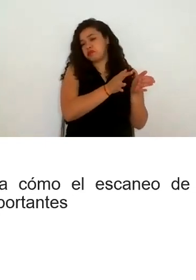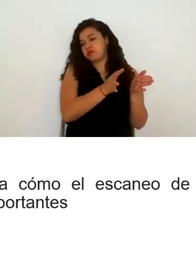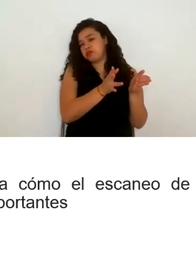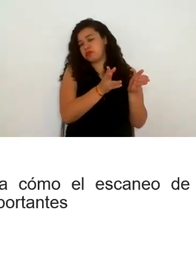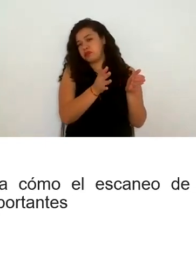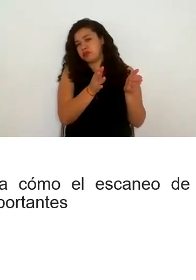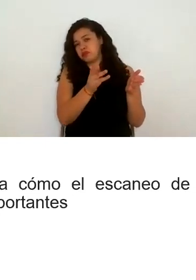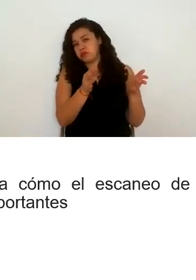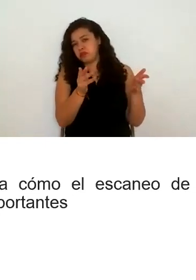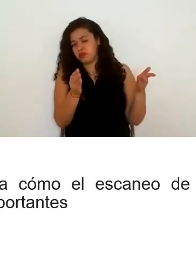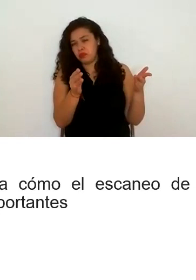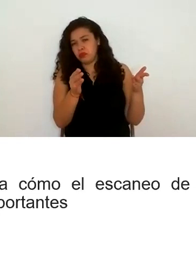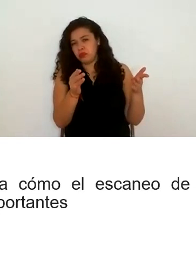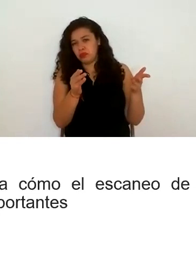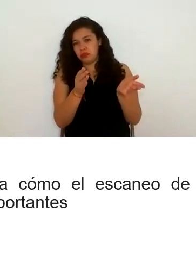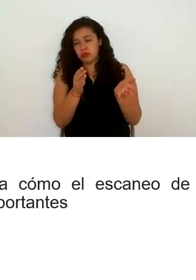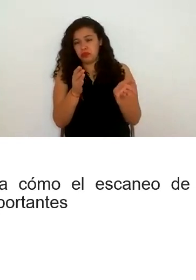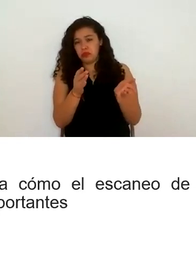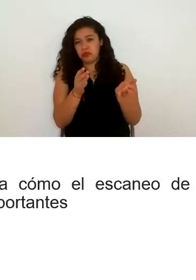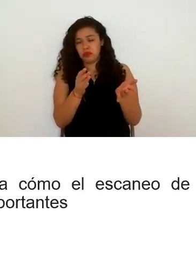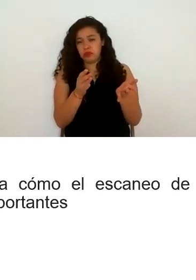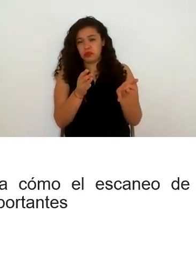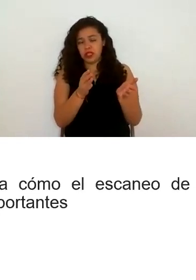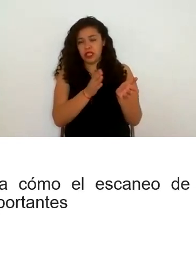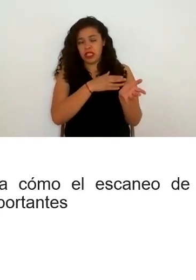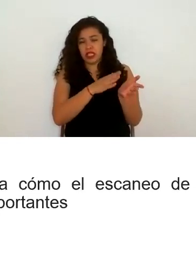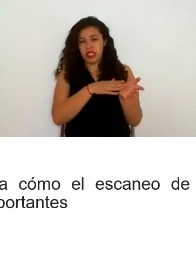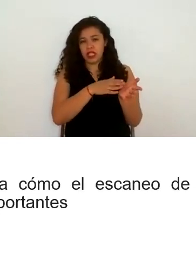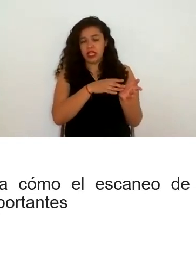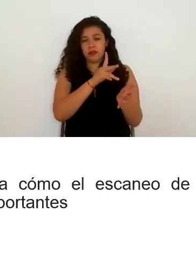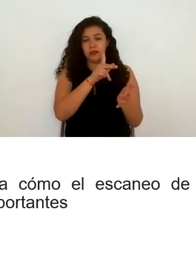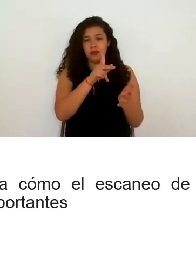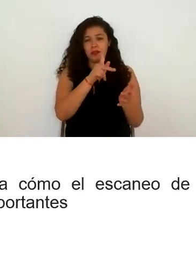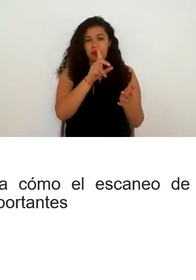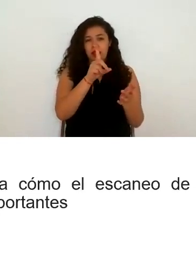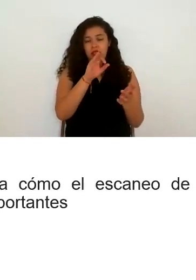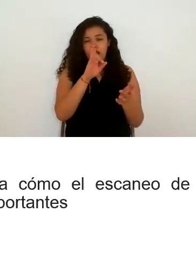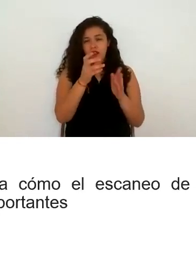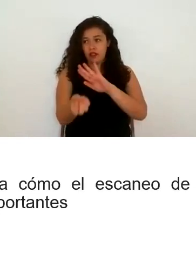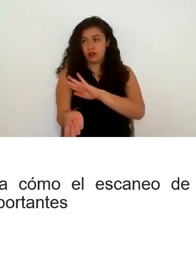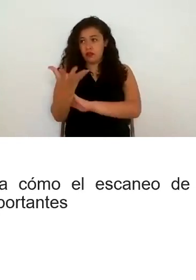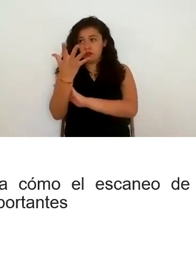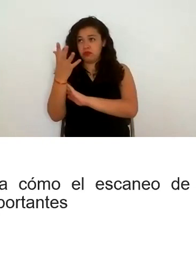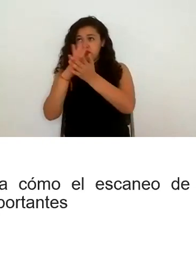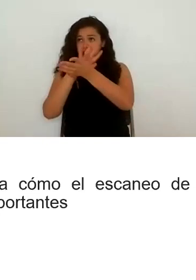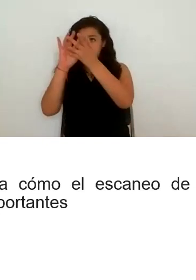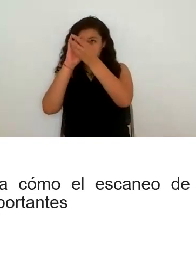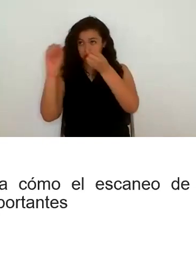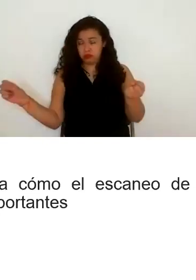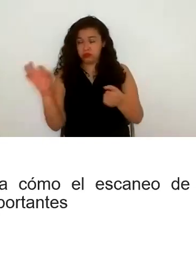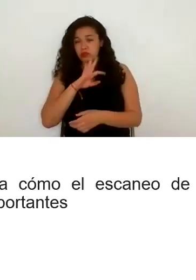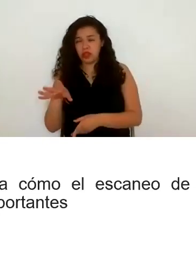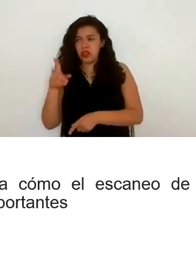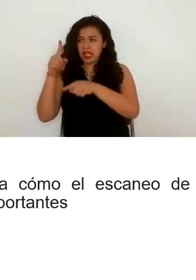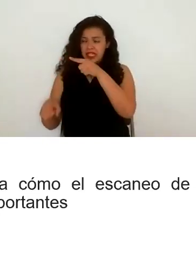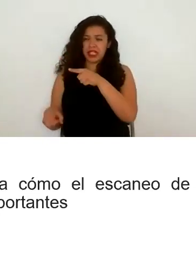que se subió a un formato PDF, puedo destruir ese documento y